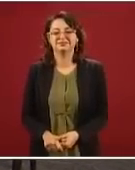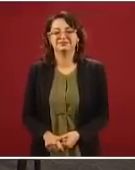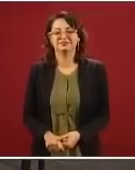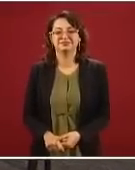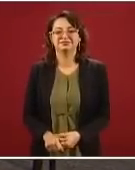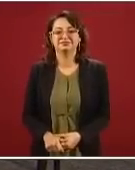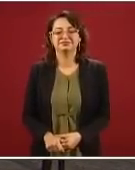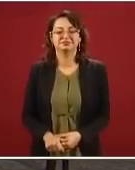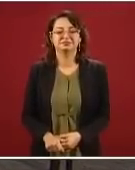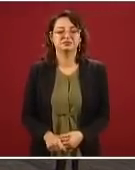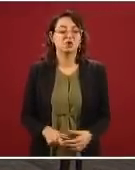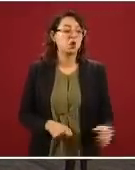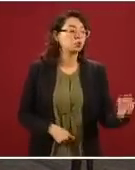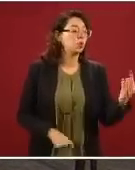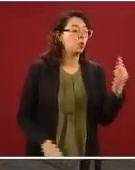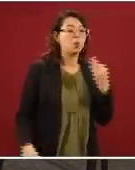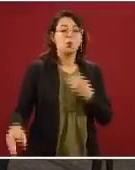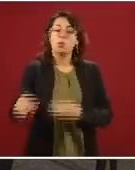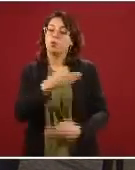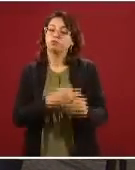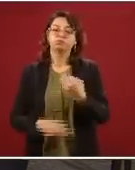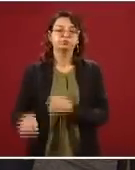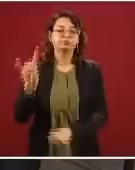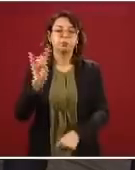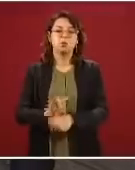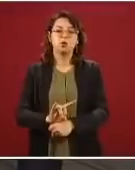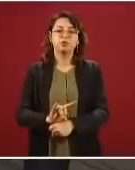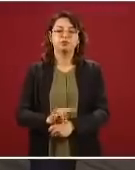Toda una simulación.